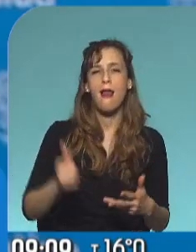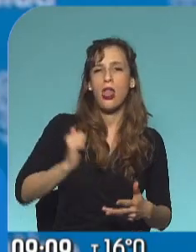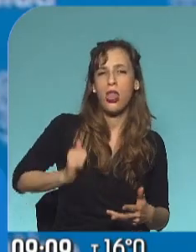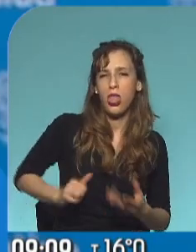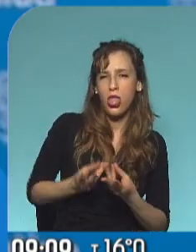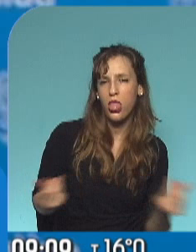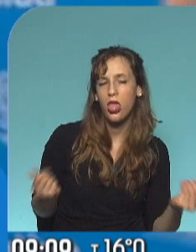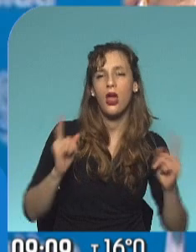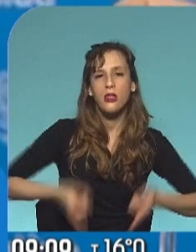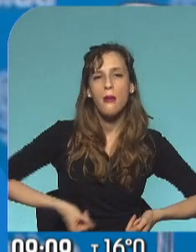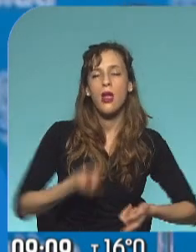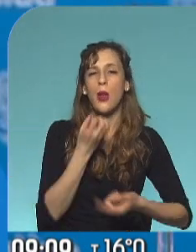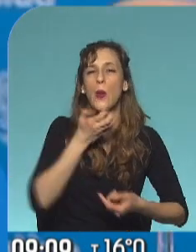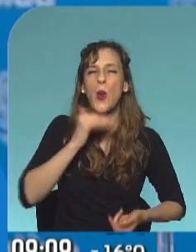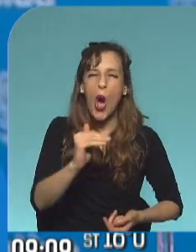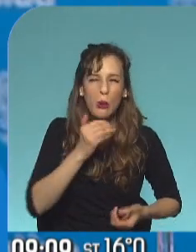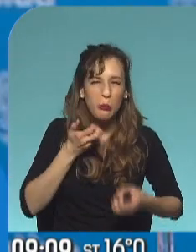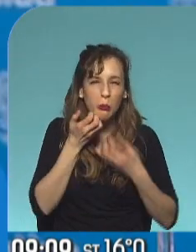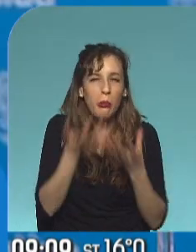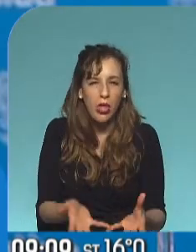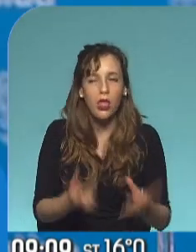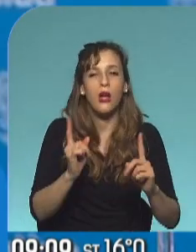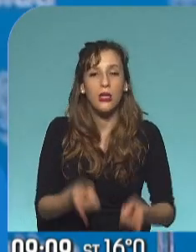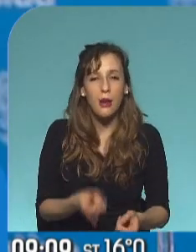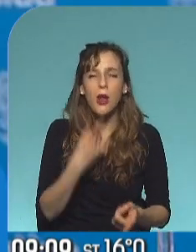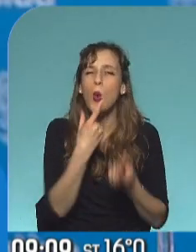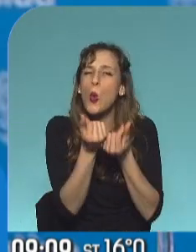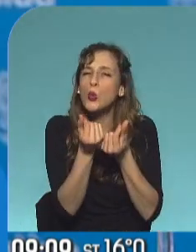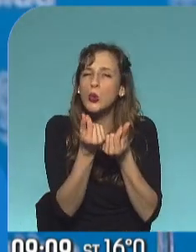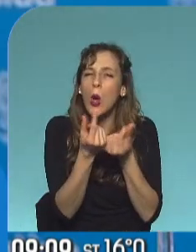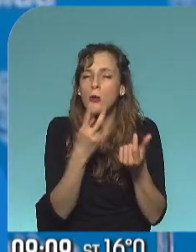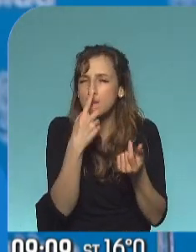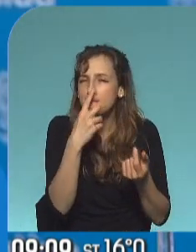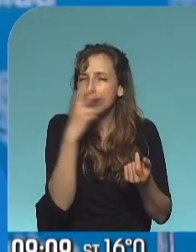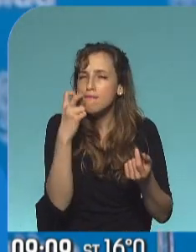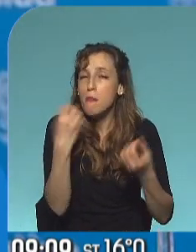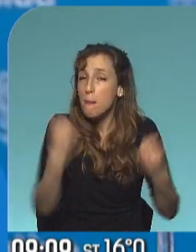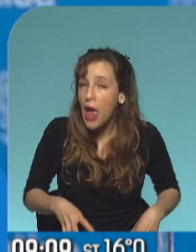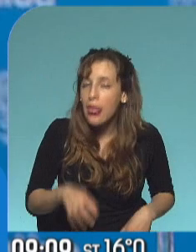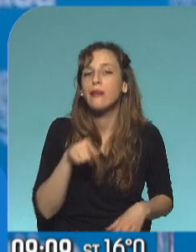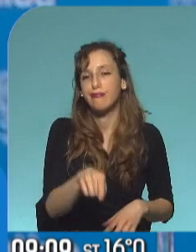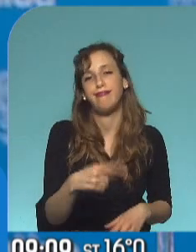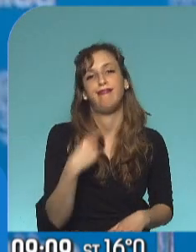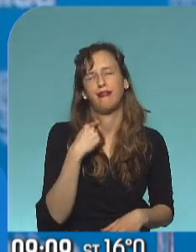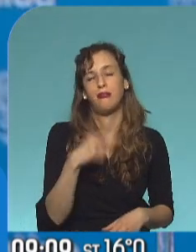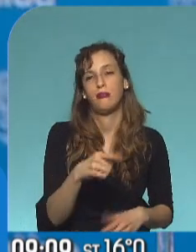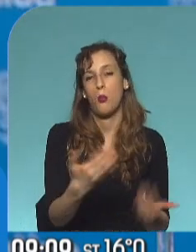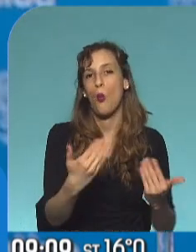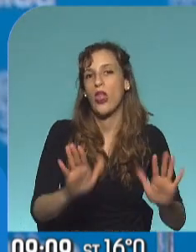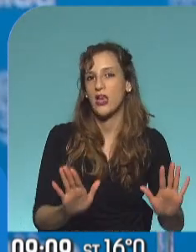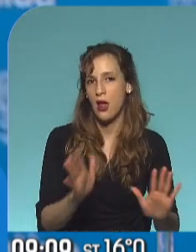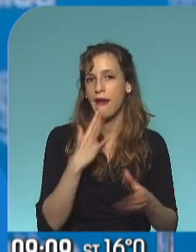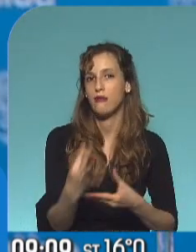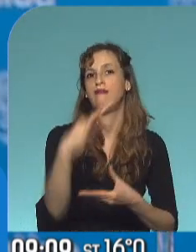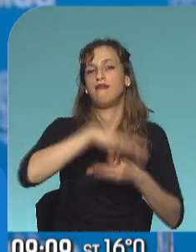los vómitos y la presencia de alteración en el gusto y en el olfato a esta situación que es la confirmación de casos por